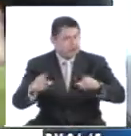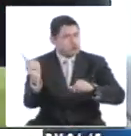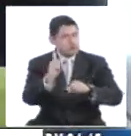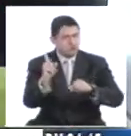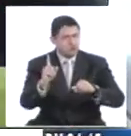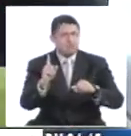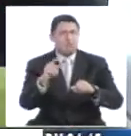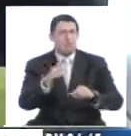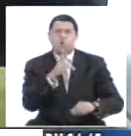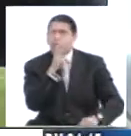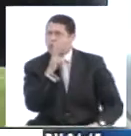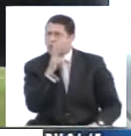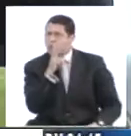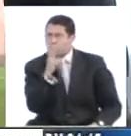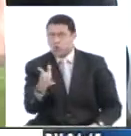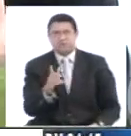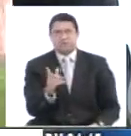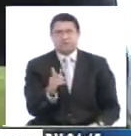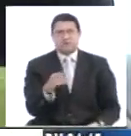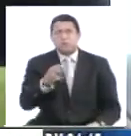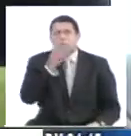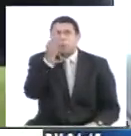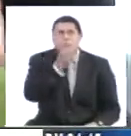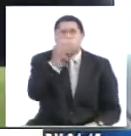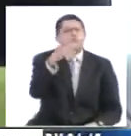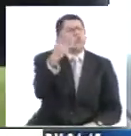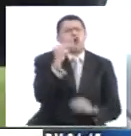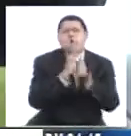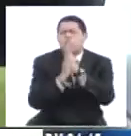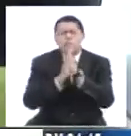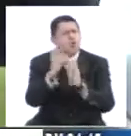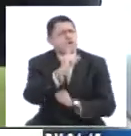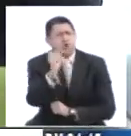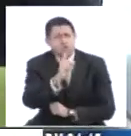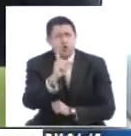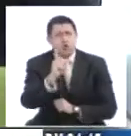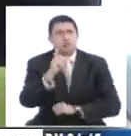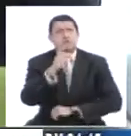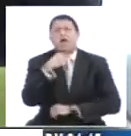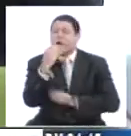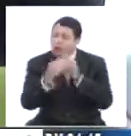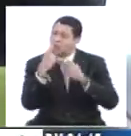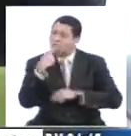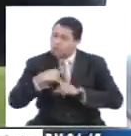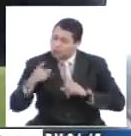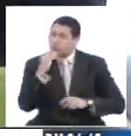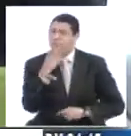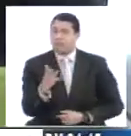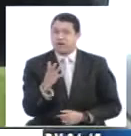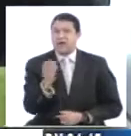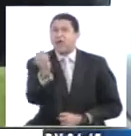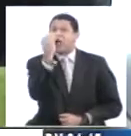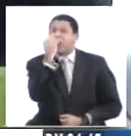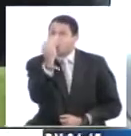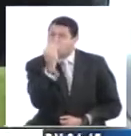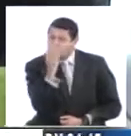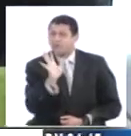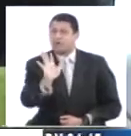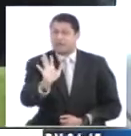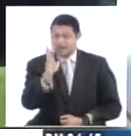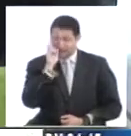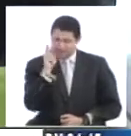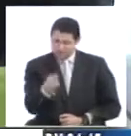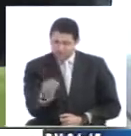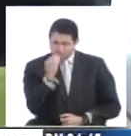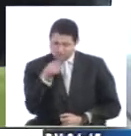feo no se cosan la boca los ojos la lengua no hagan las cosas como deciden ser la comida debe verse